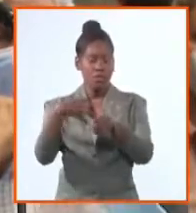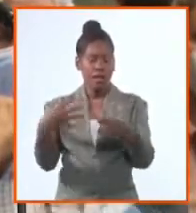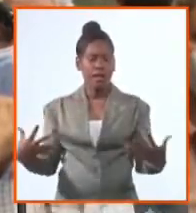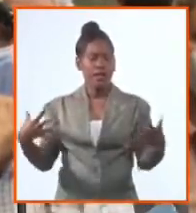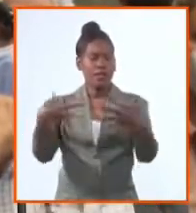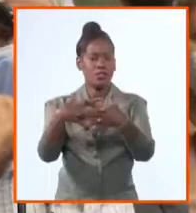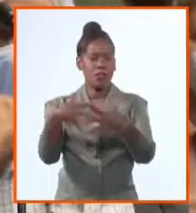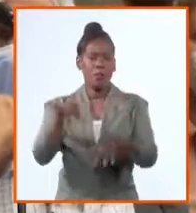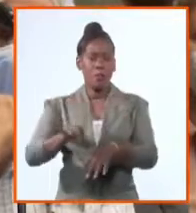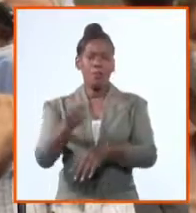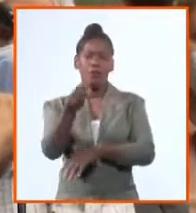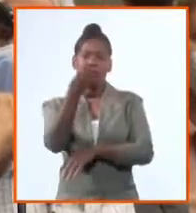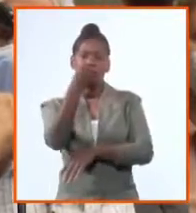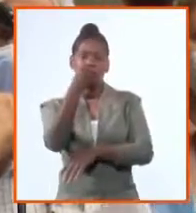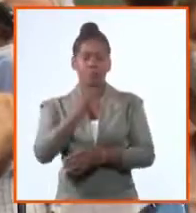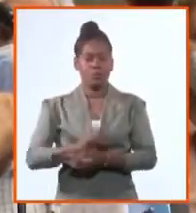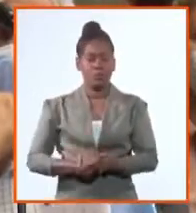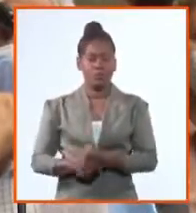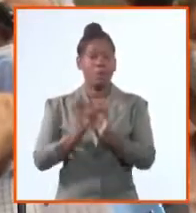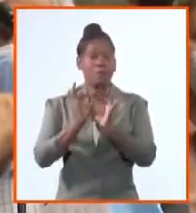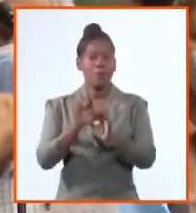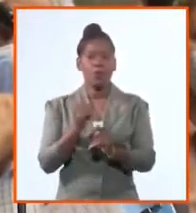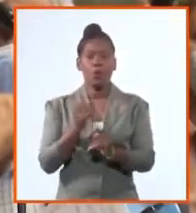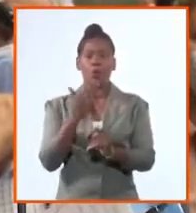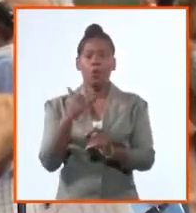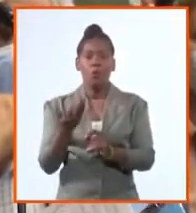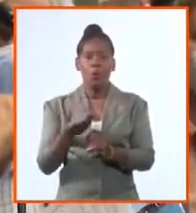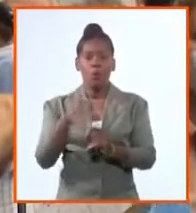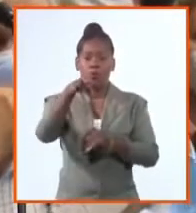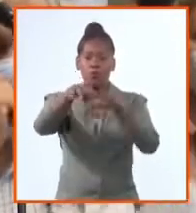el despoblamiento y el envejecimiento de las zonas rurales de Cuba.